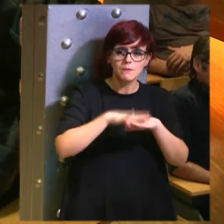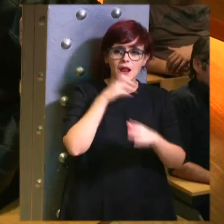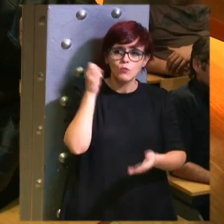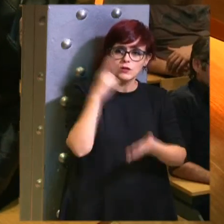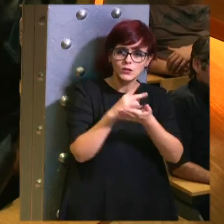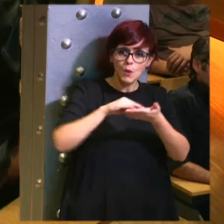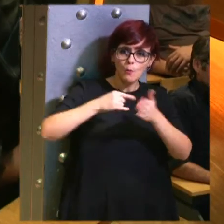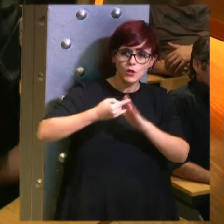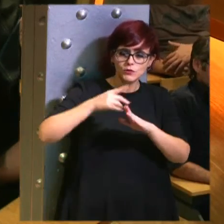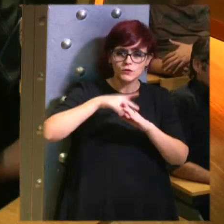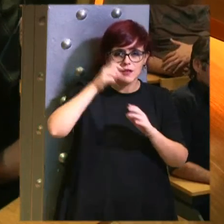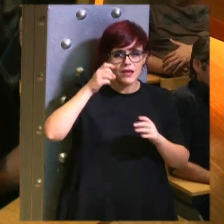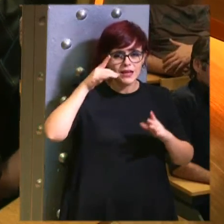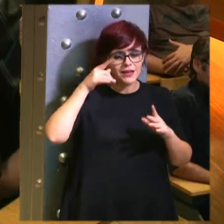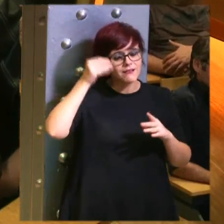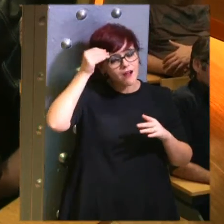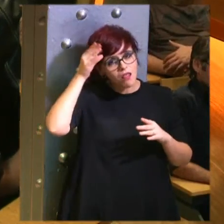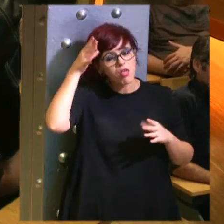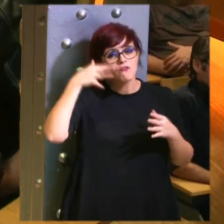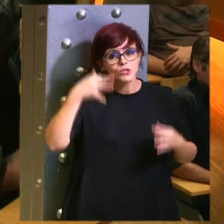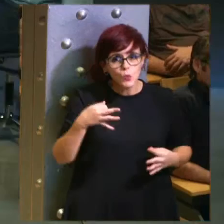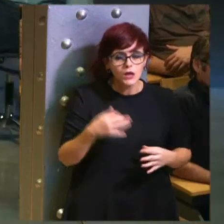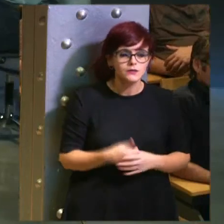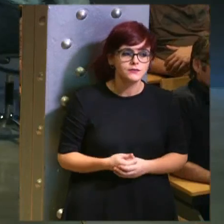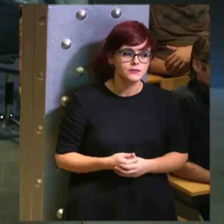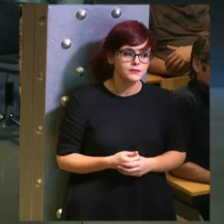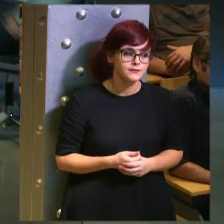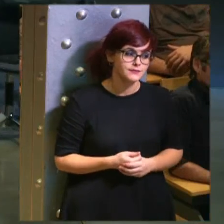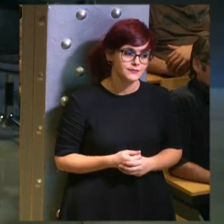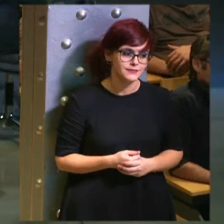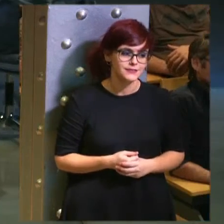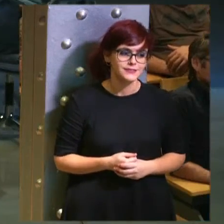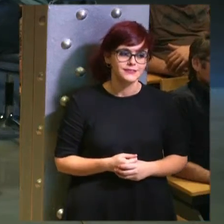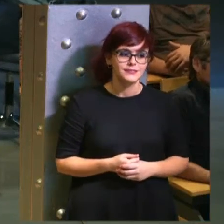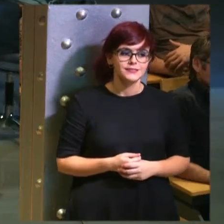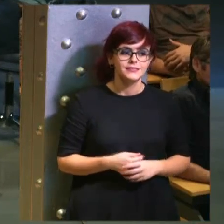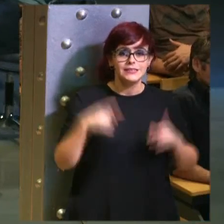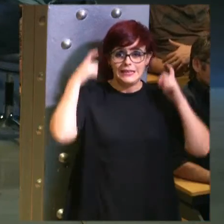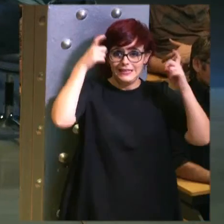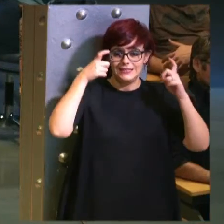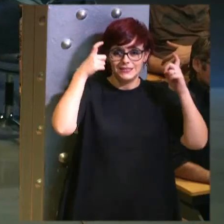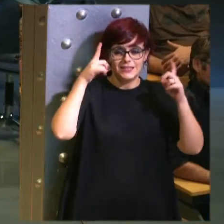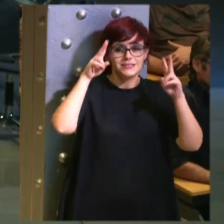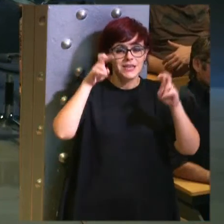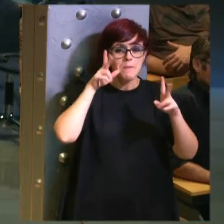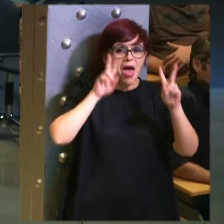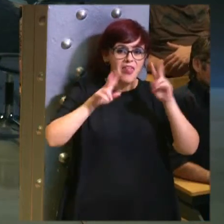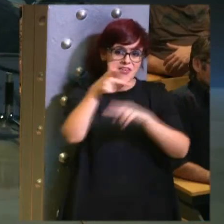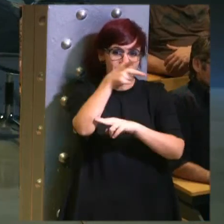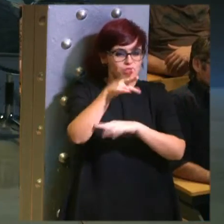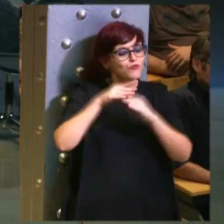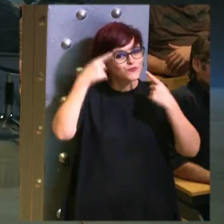a los proyectos de realidad virtual. Vale, muy bien. Aquí, Nicolás, ser breve. Fotogrametría, videogrametría.